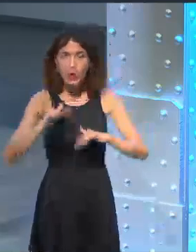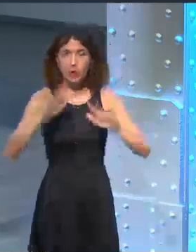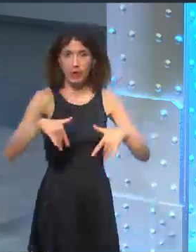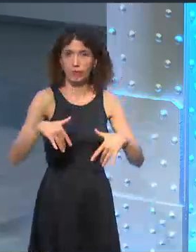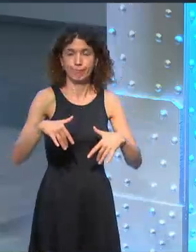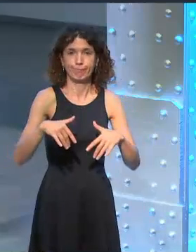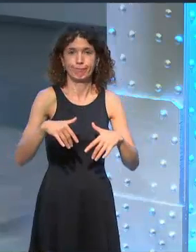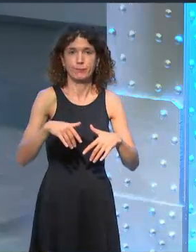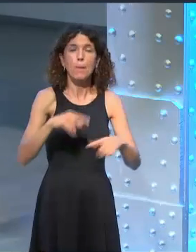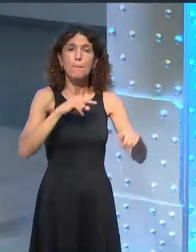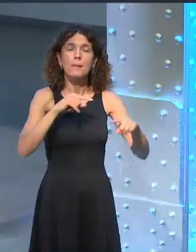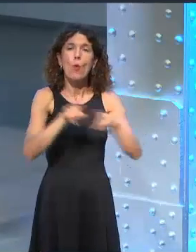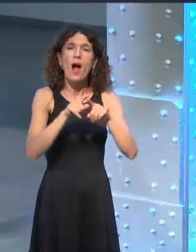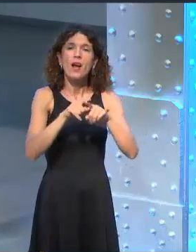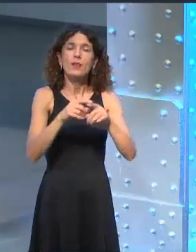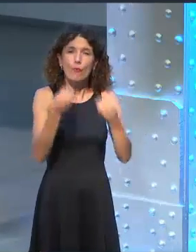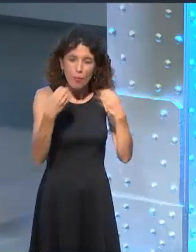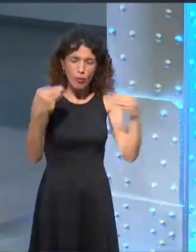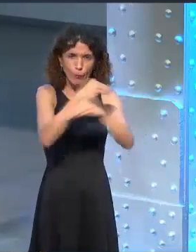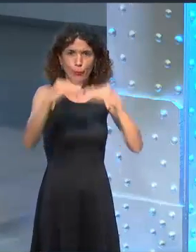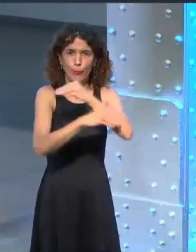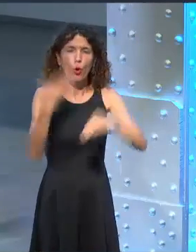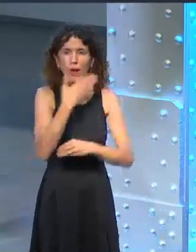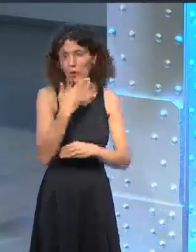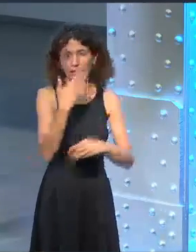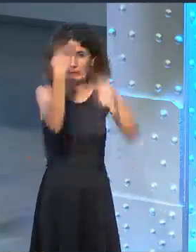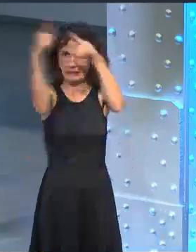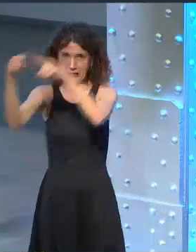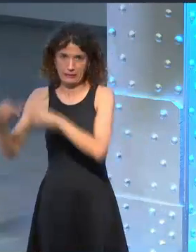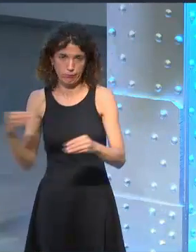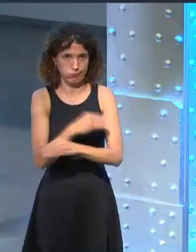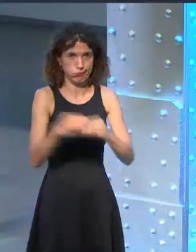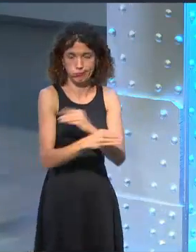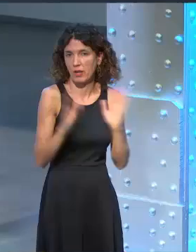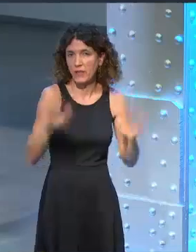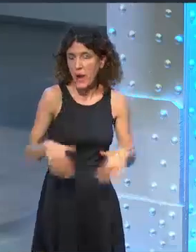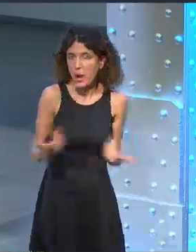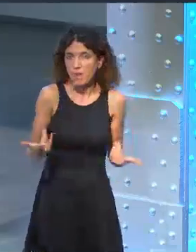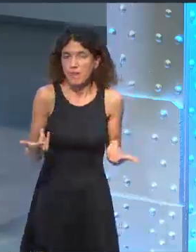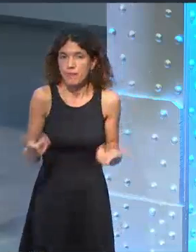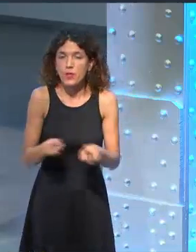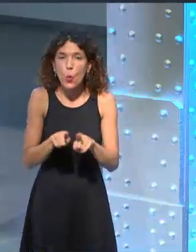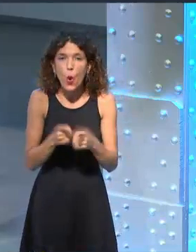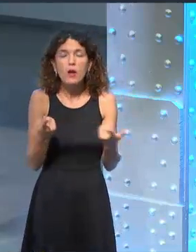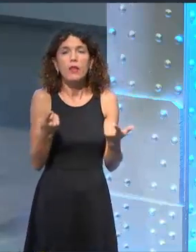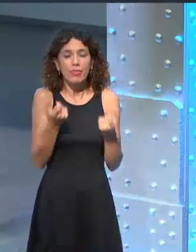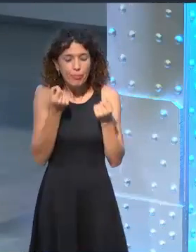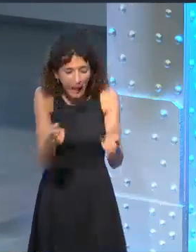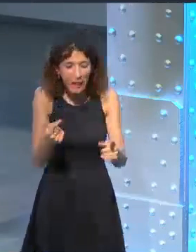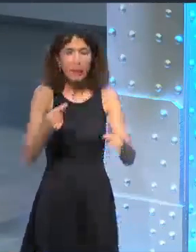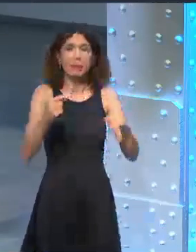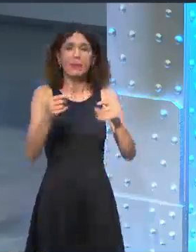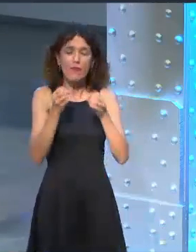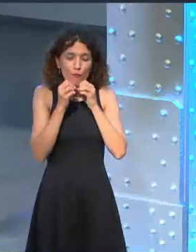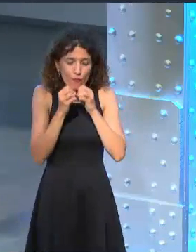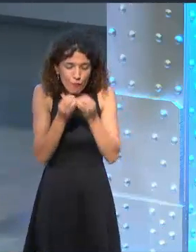tengan ese tipo de mensajes contradictorios, ¿no? O vayan al colegio y lo mismo. O sea, creo que se debería luchar para transmitir los mismos